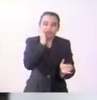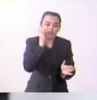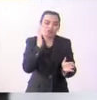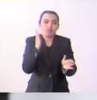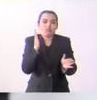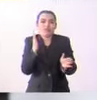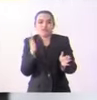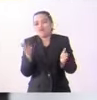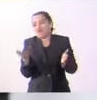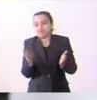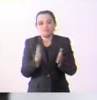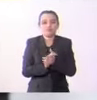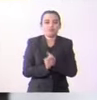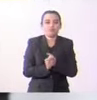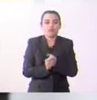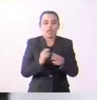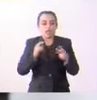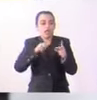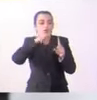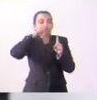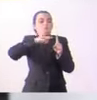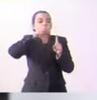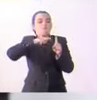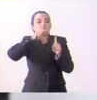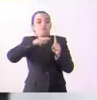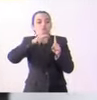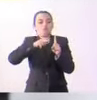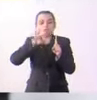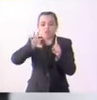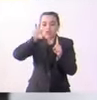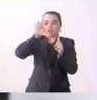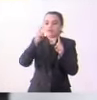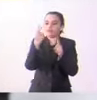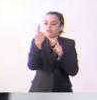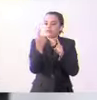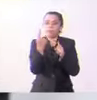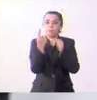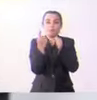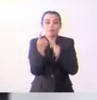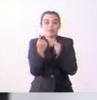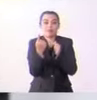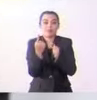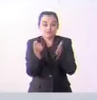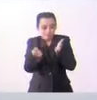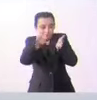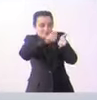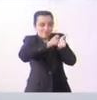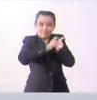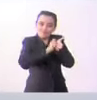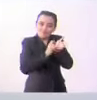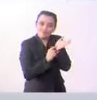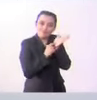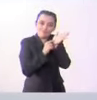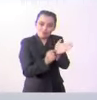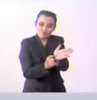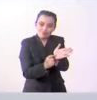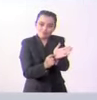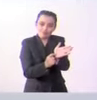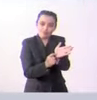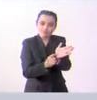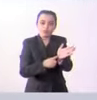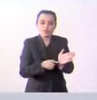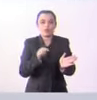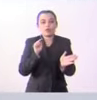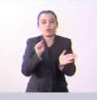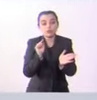puedes empezar a darle características para que pueda actuar de una forma específica en tu cuento. Cuando ya tengas esto, debes determinar